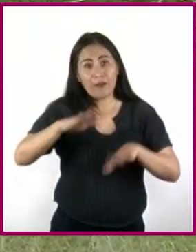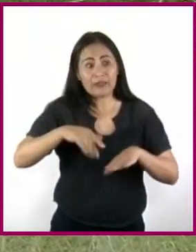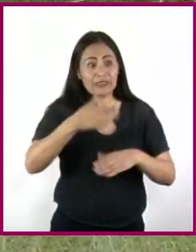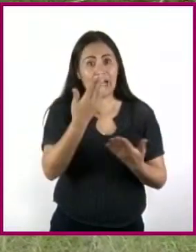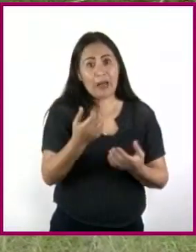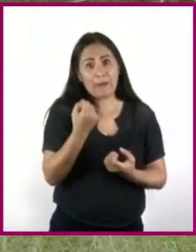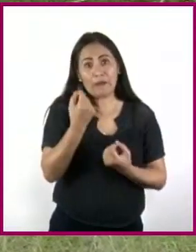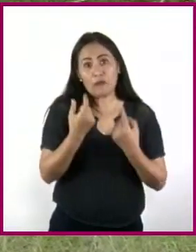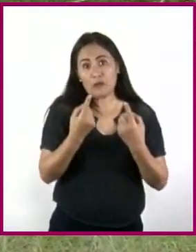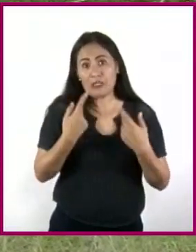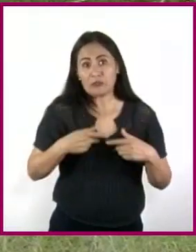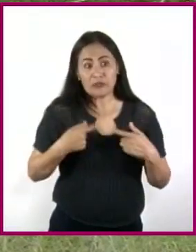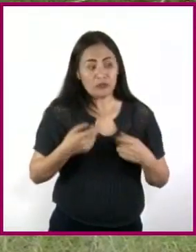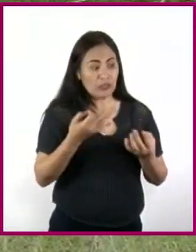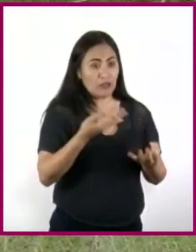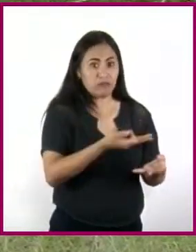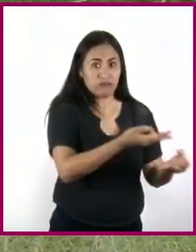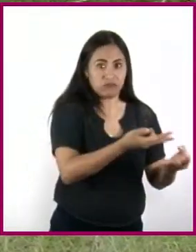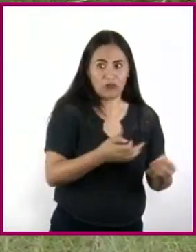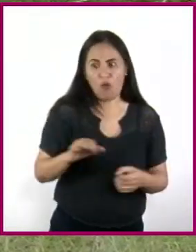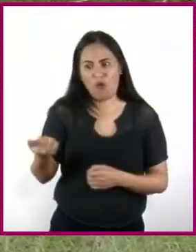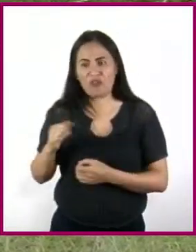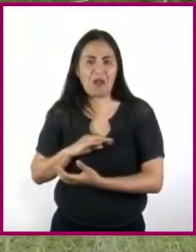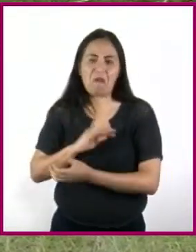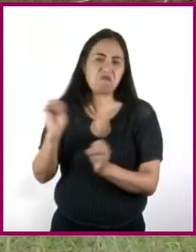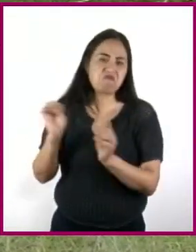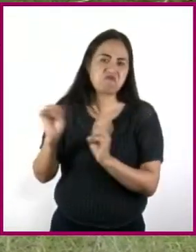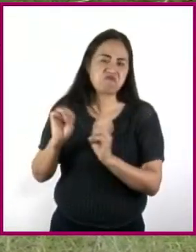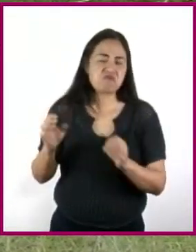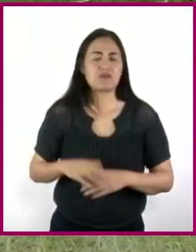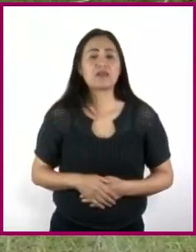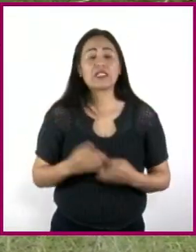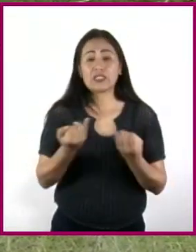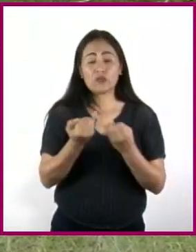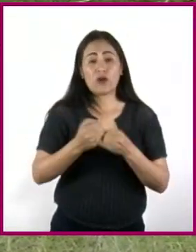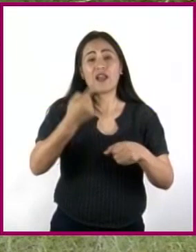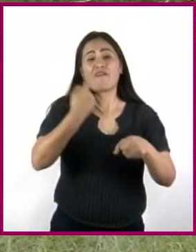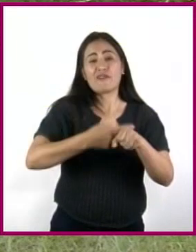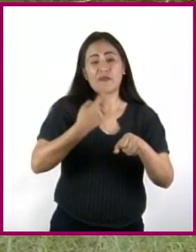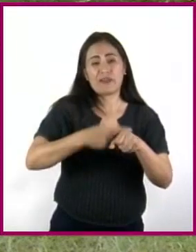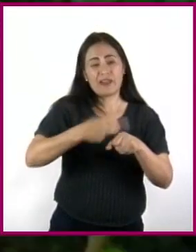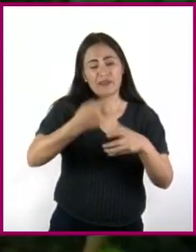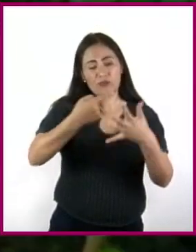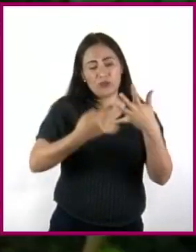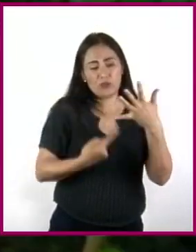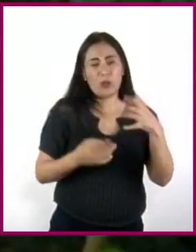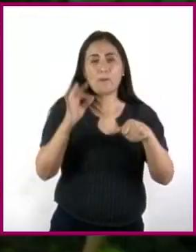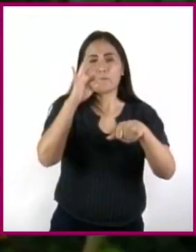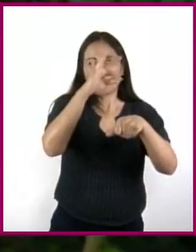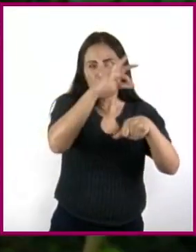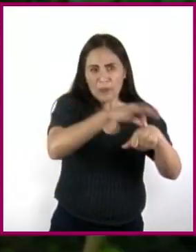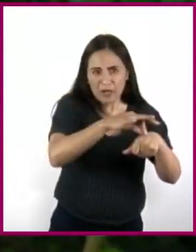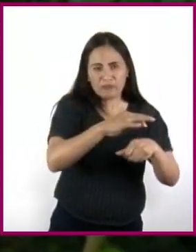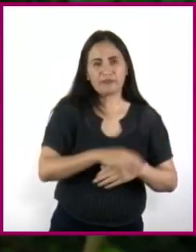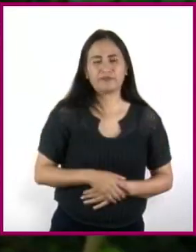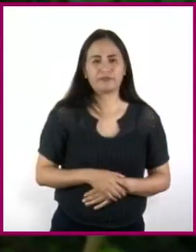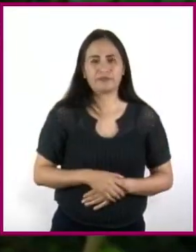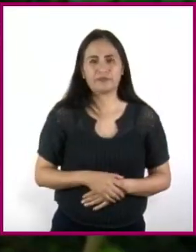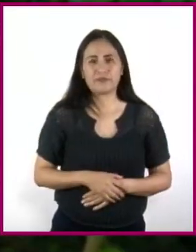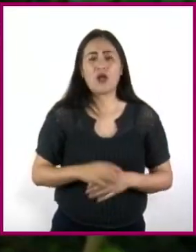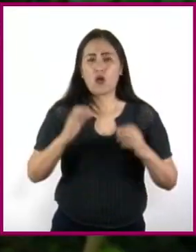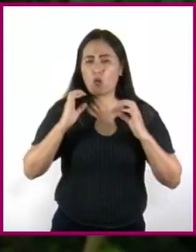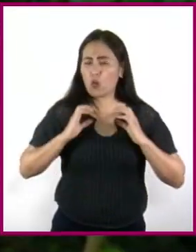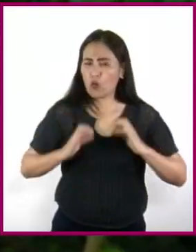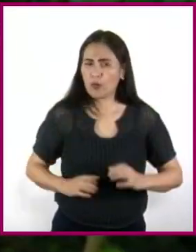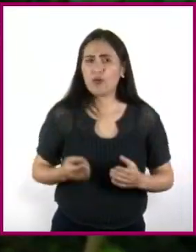a algunas personas más que a otras. También conocimos las enfermedades que pueden provocar las picaduras. Ya sabemos qué le pasa a